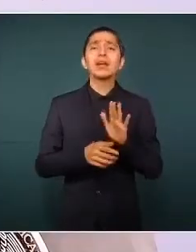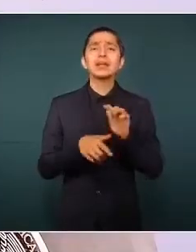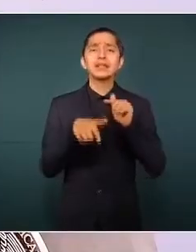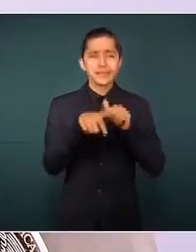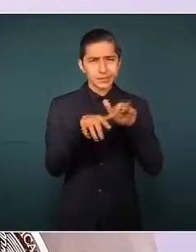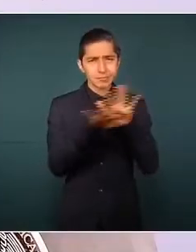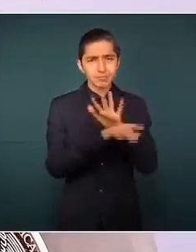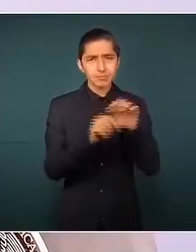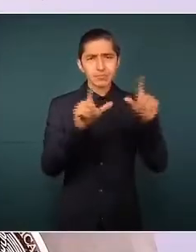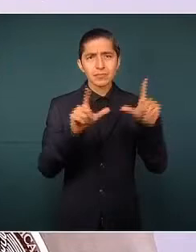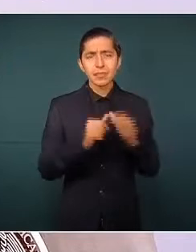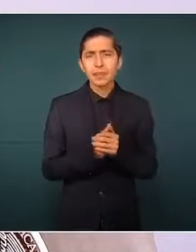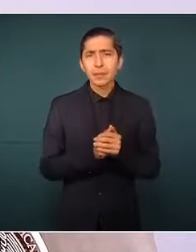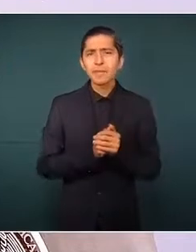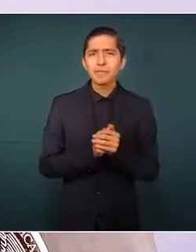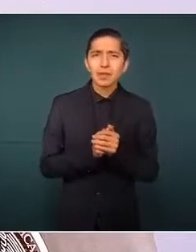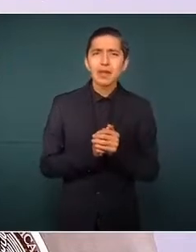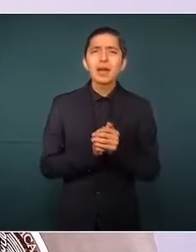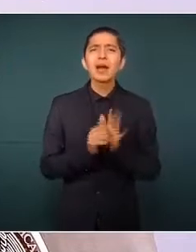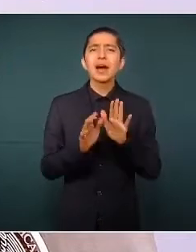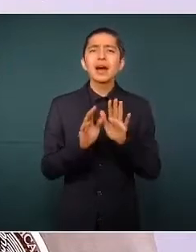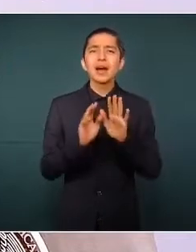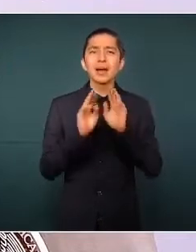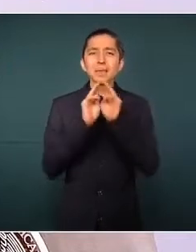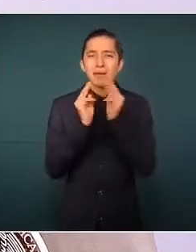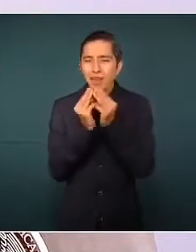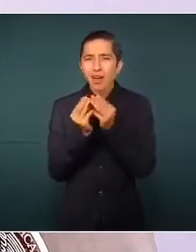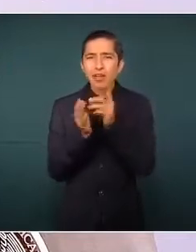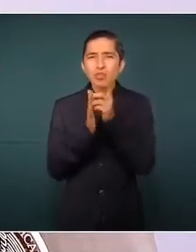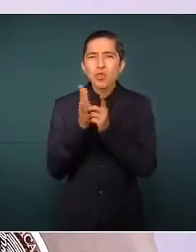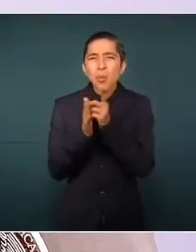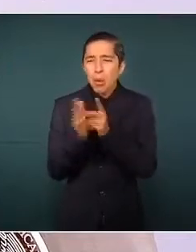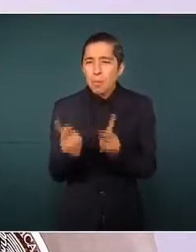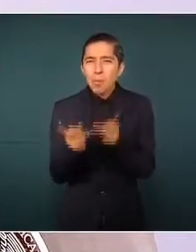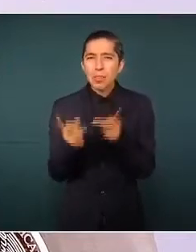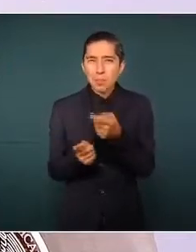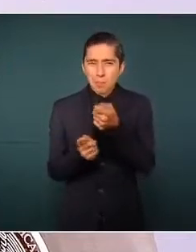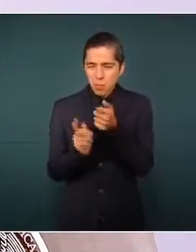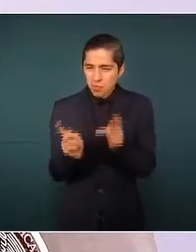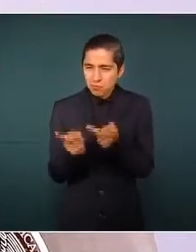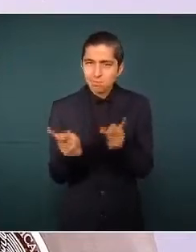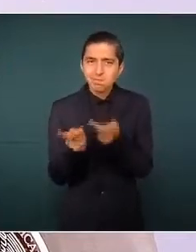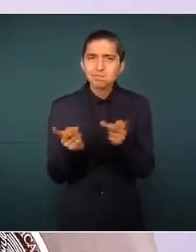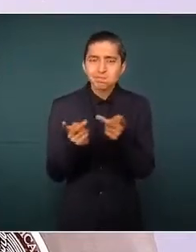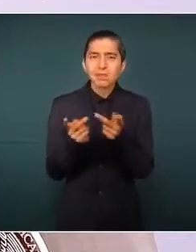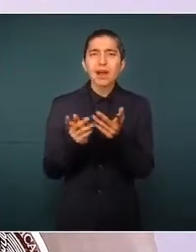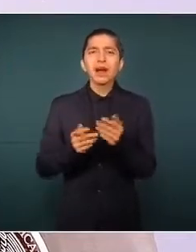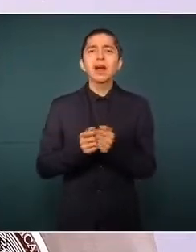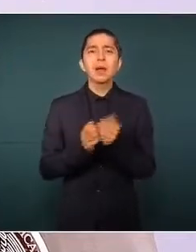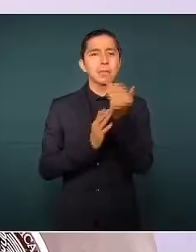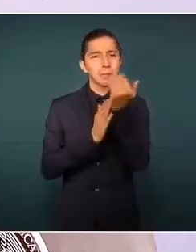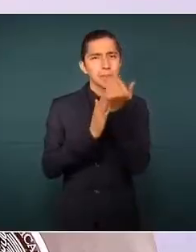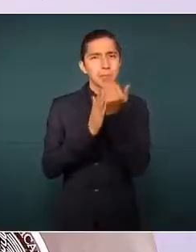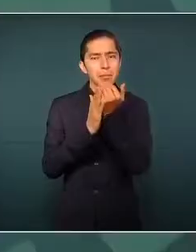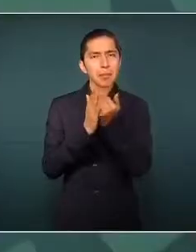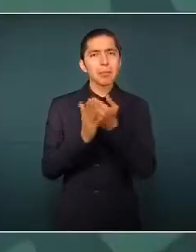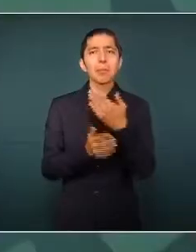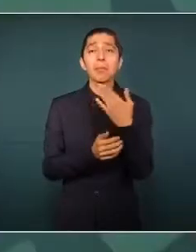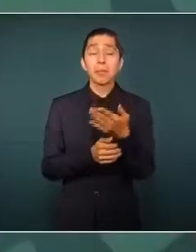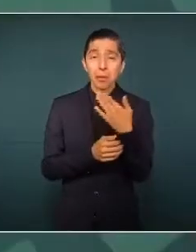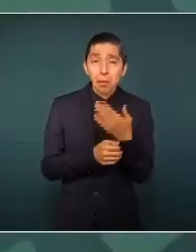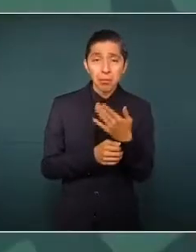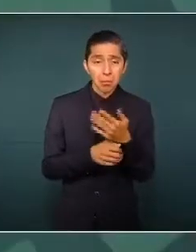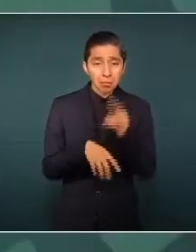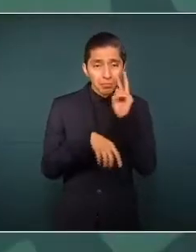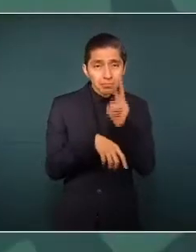favor. Narcomenudeo, de igual manera, el delito tiene su tendencia a la baja, así es su